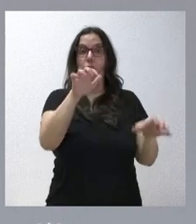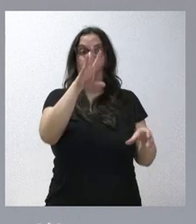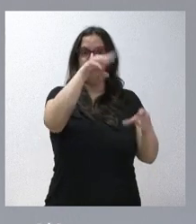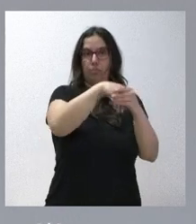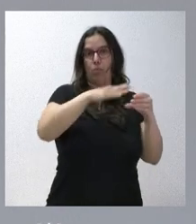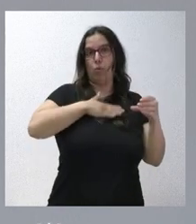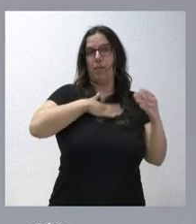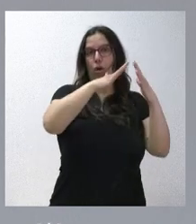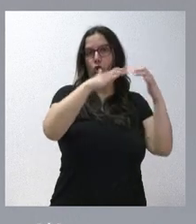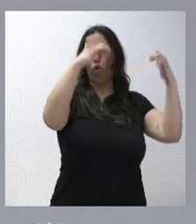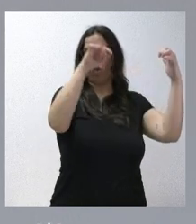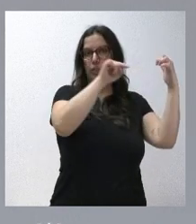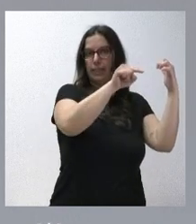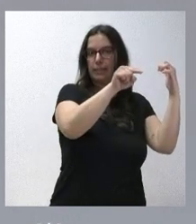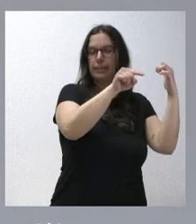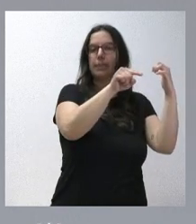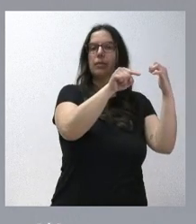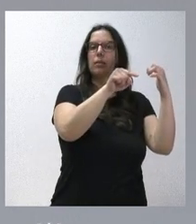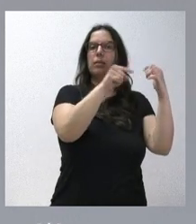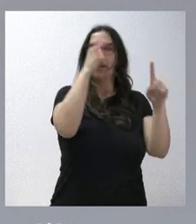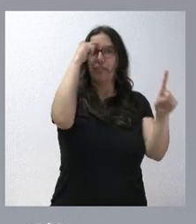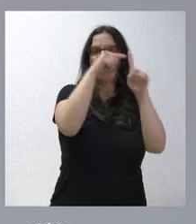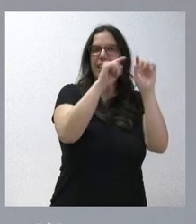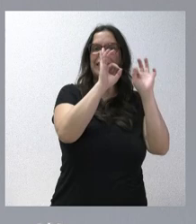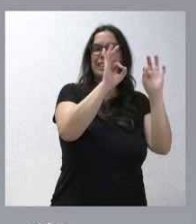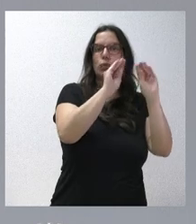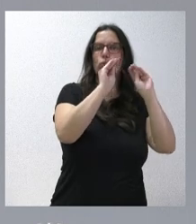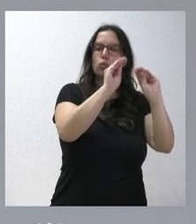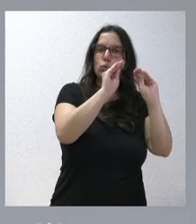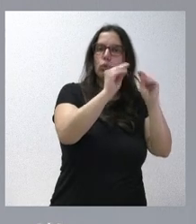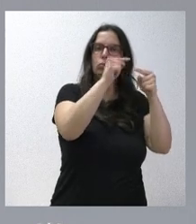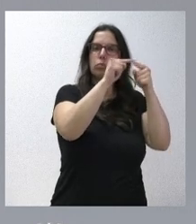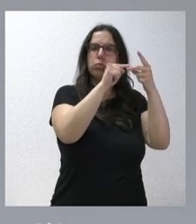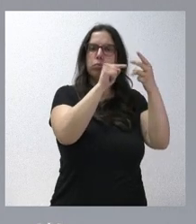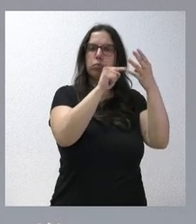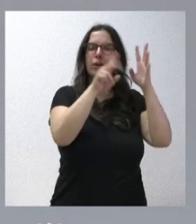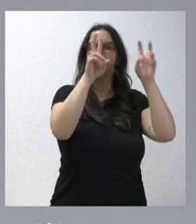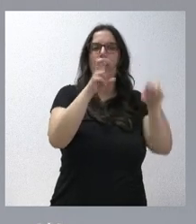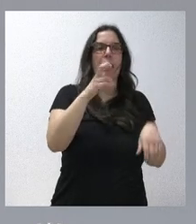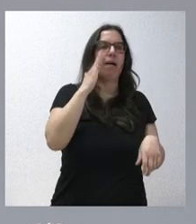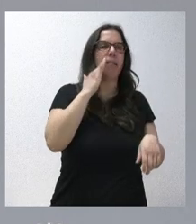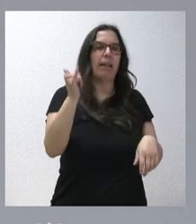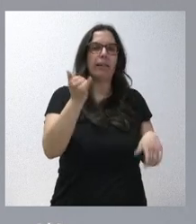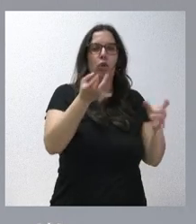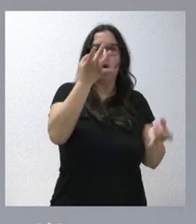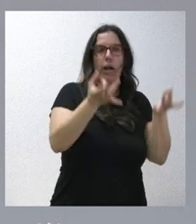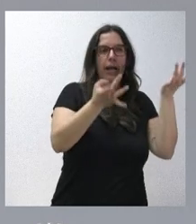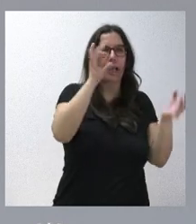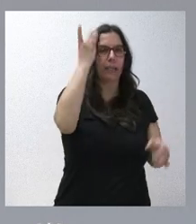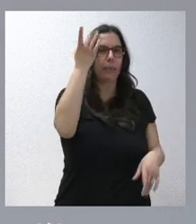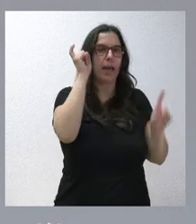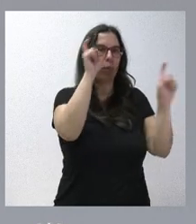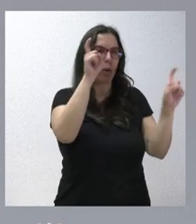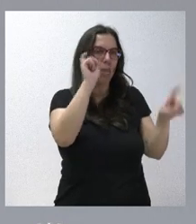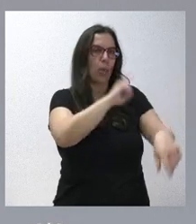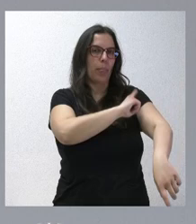Cortes autonómicas eh tienen fines específicos en relación con el talento la creatividad la educación y